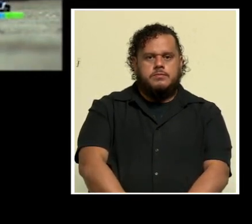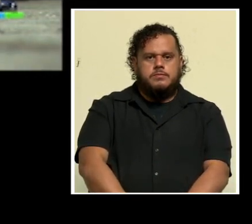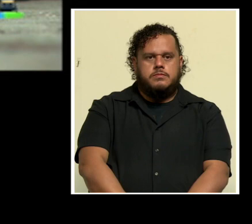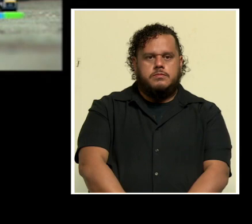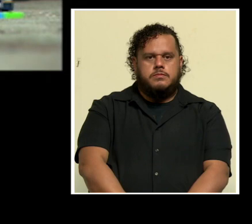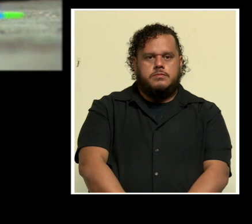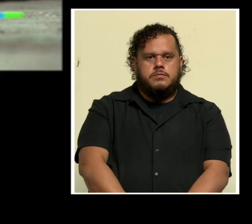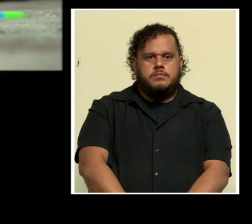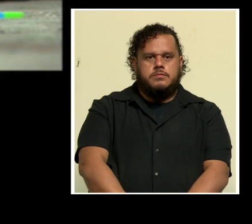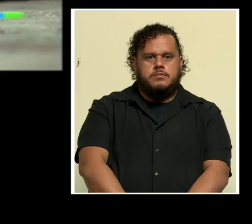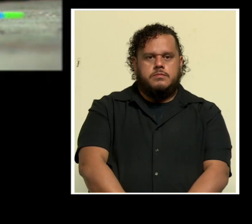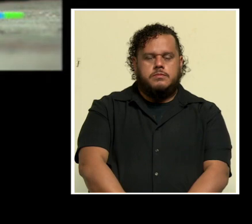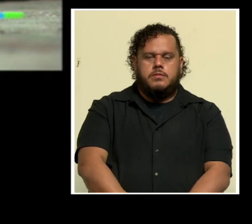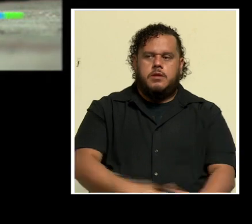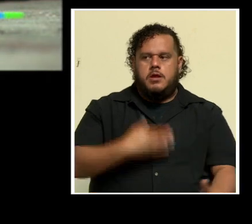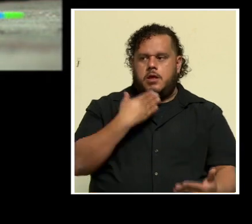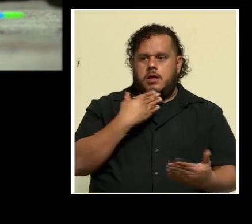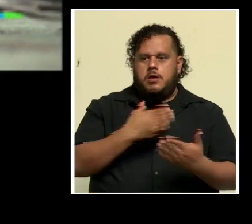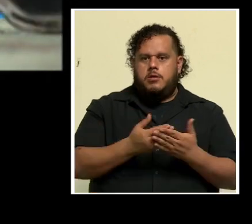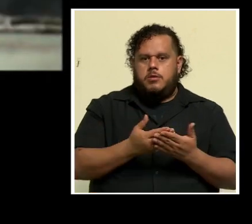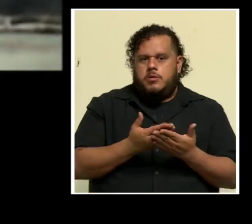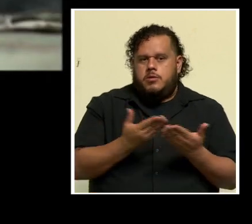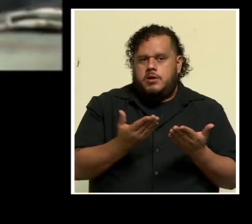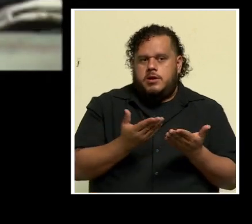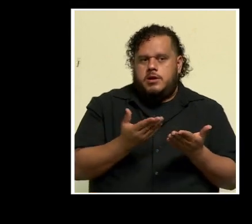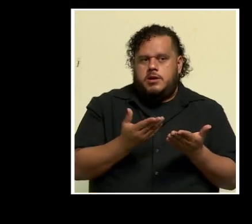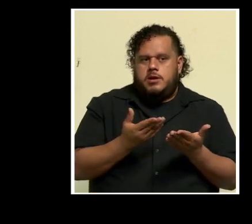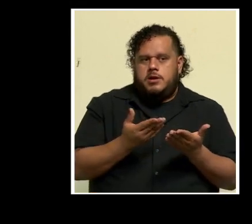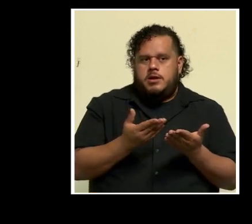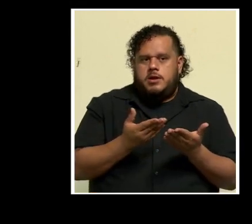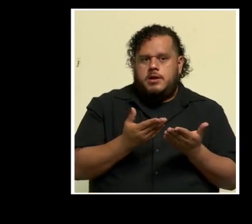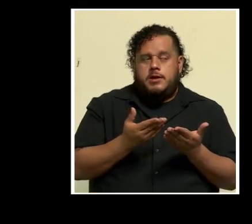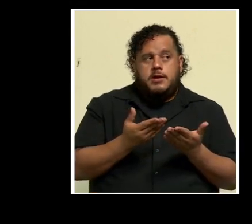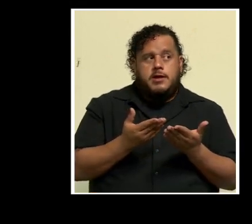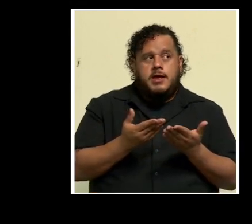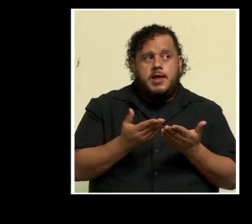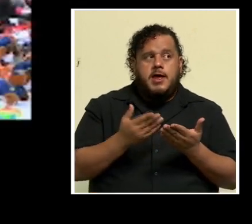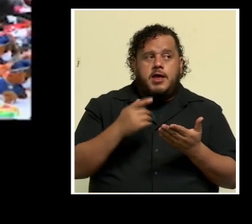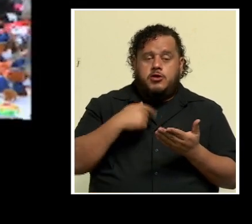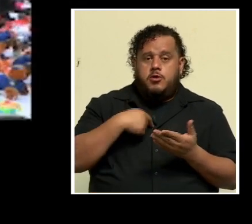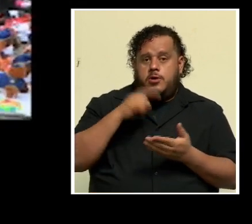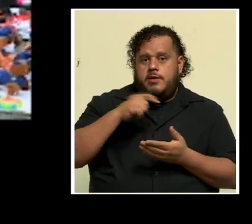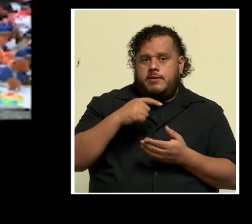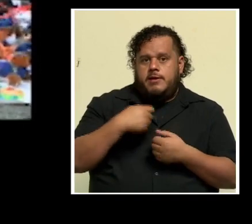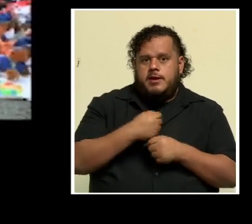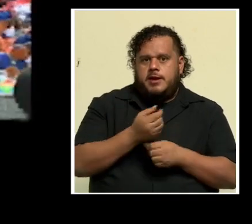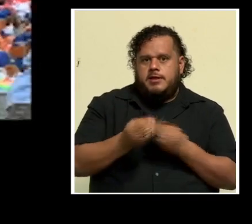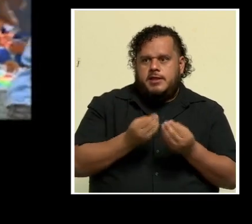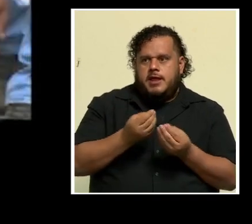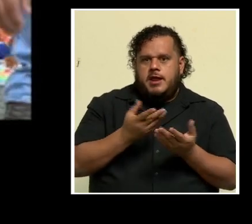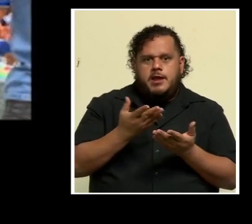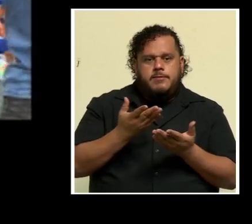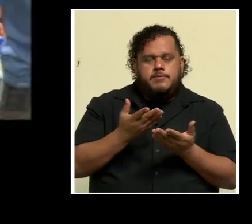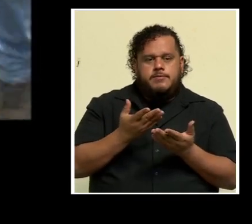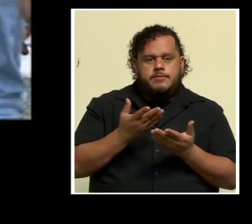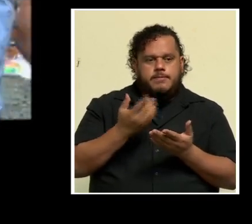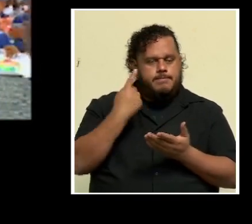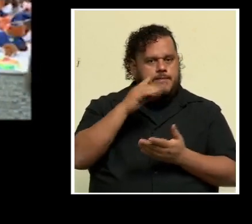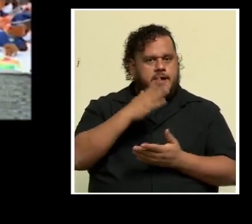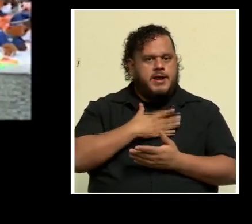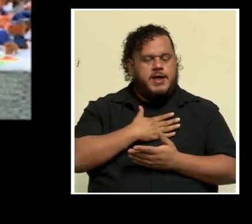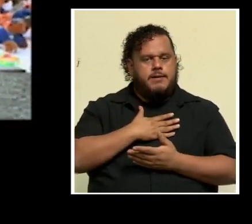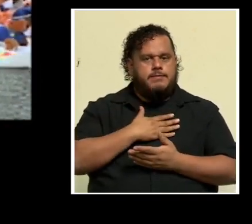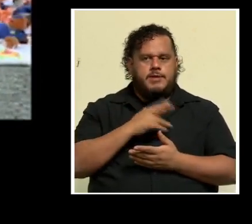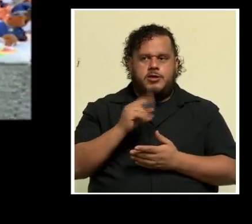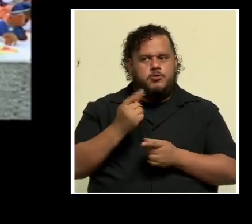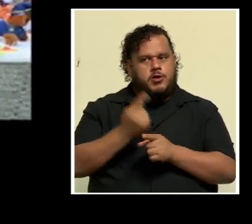Muchas personas que llegan y le quieren el dinero a uno y se van y lo vuelven a mirar y para mí es